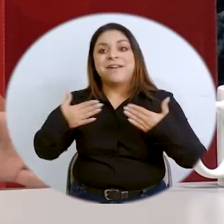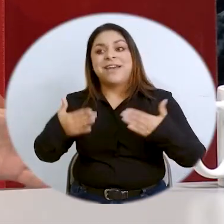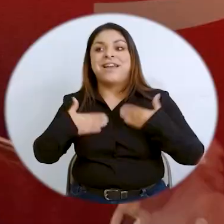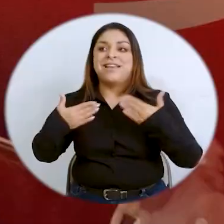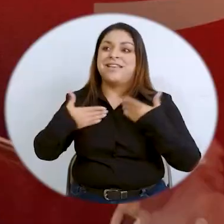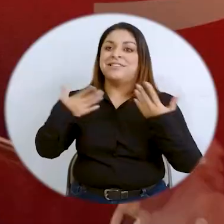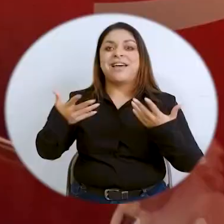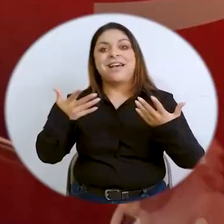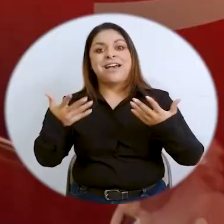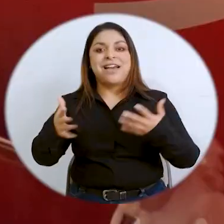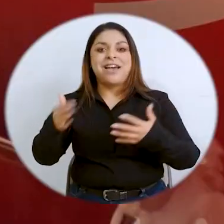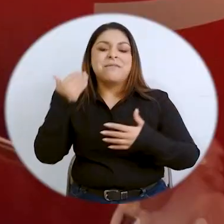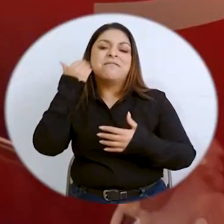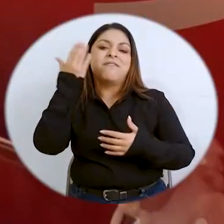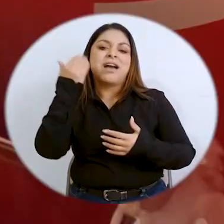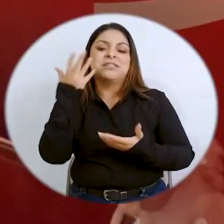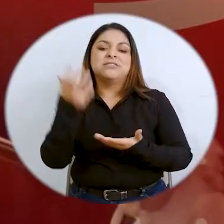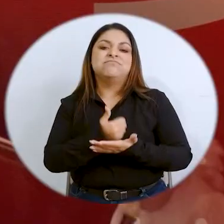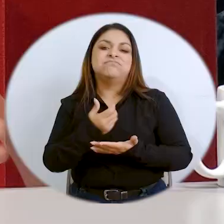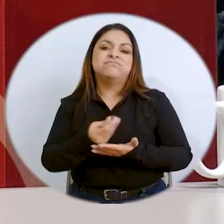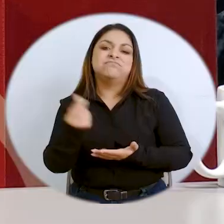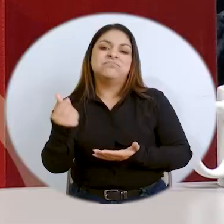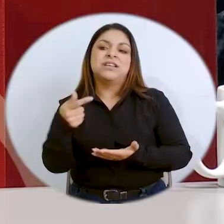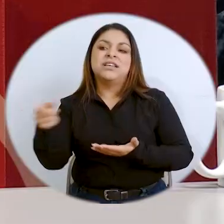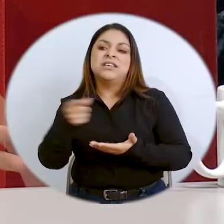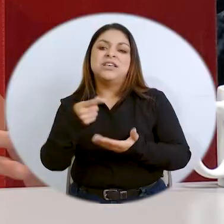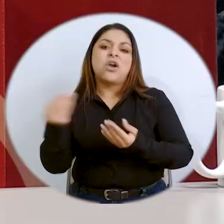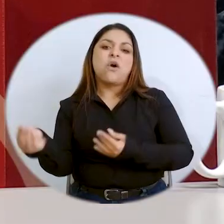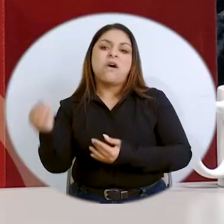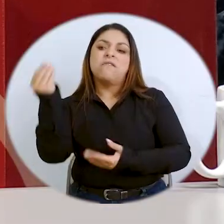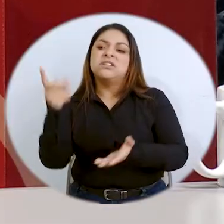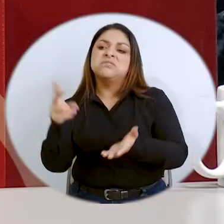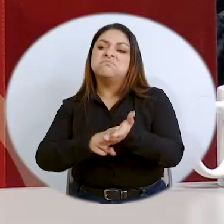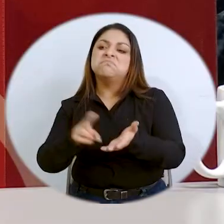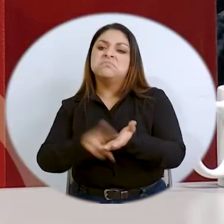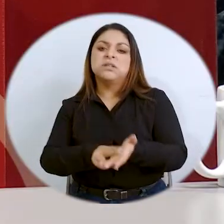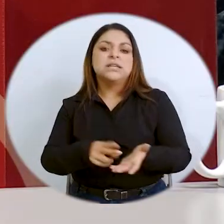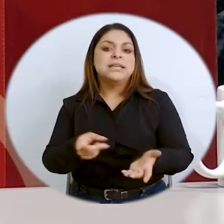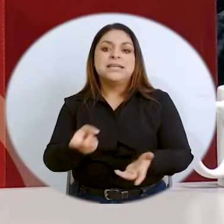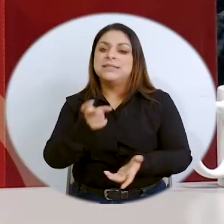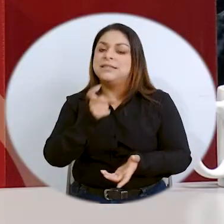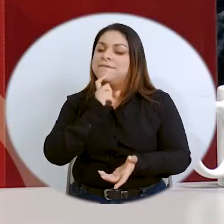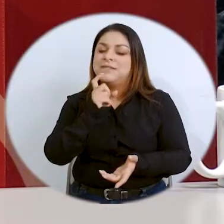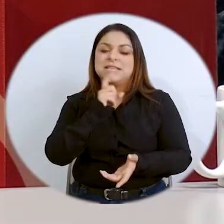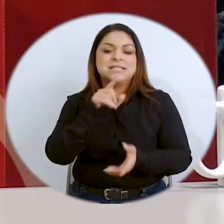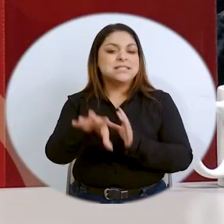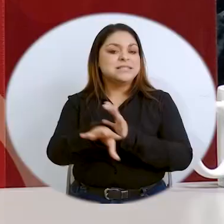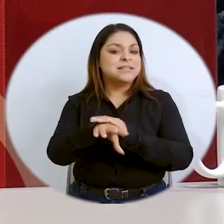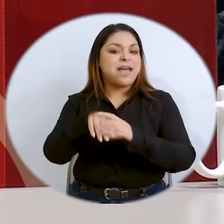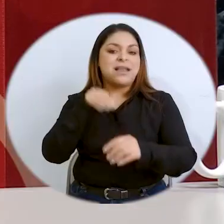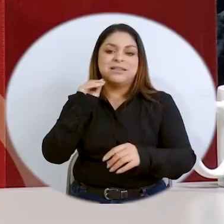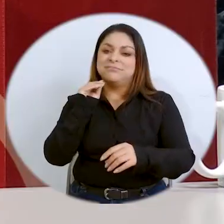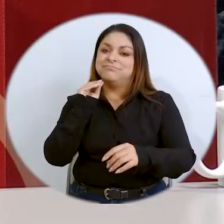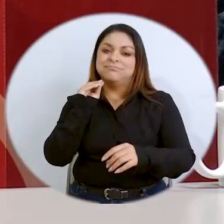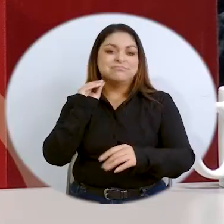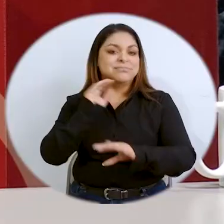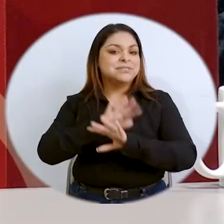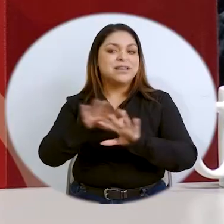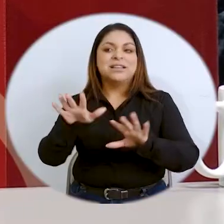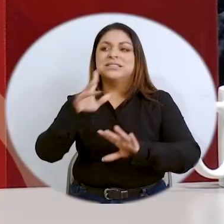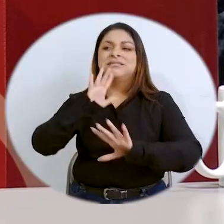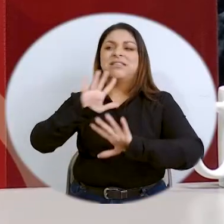¿verdad?, cuando tienen estos problemas sociales, porque fácilmente reclutan jóvenes y difícilmente pueden salir de